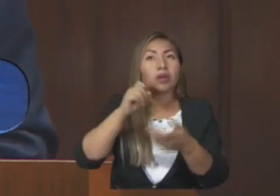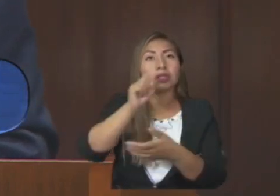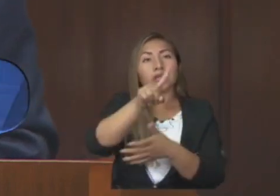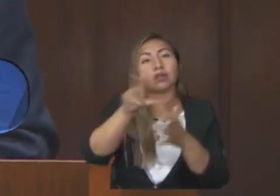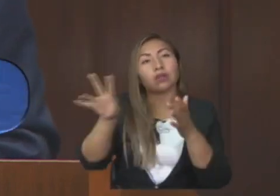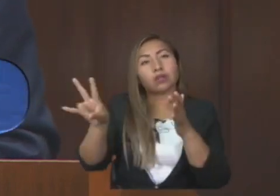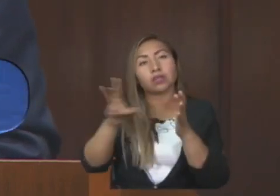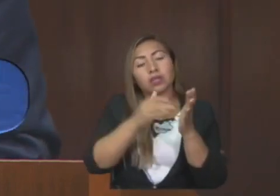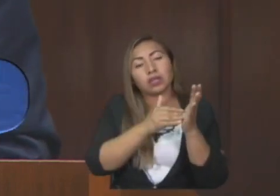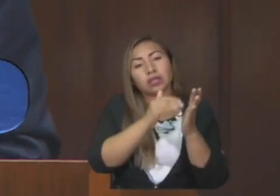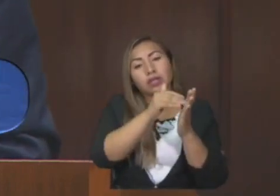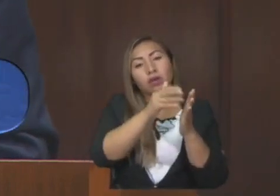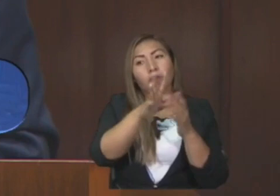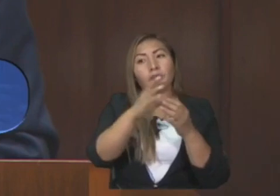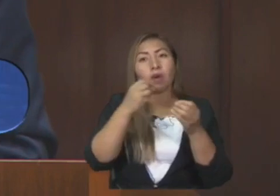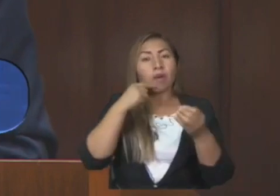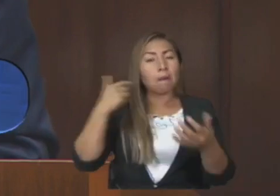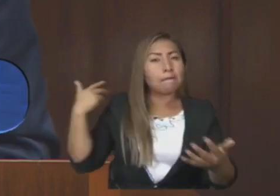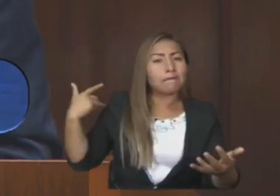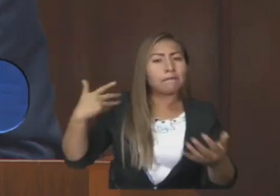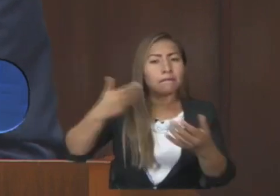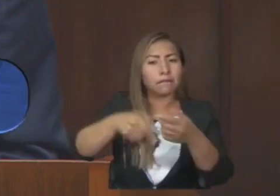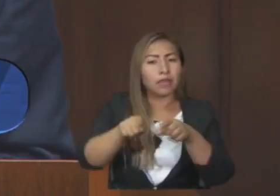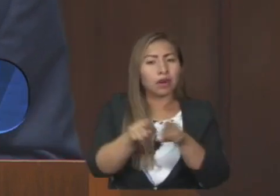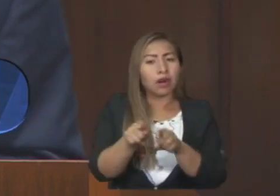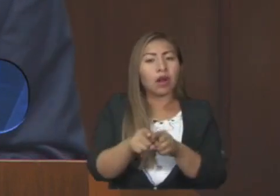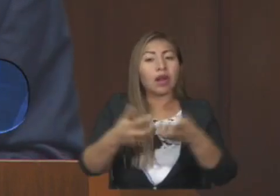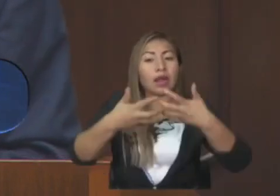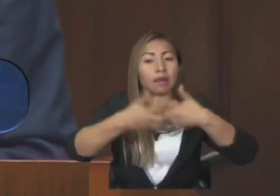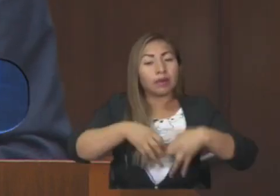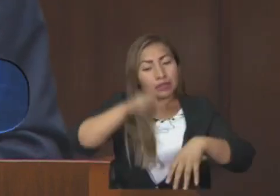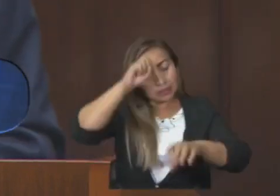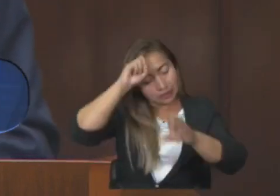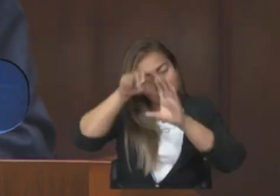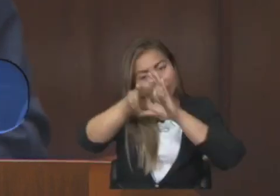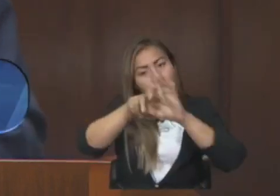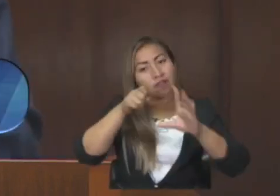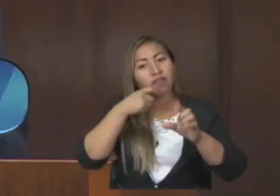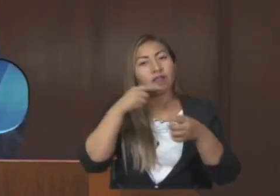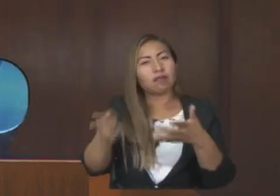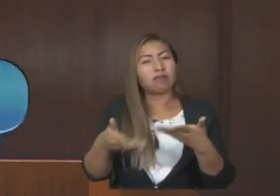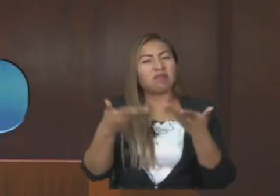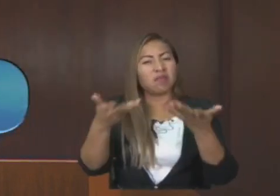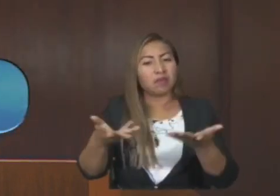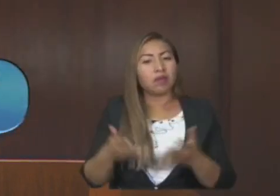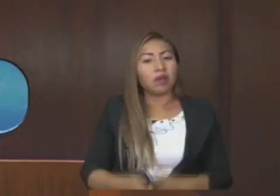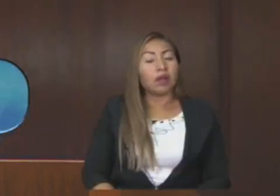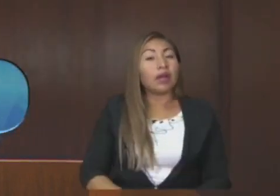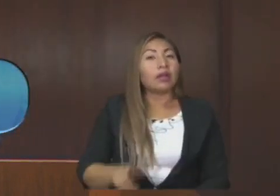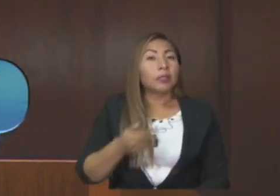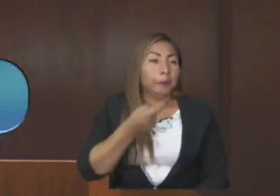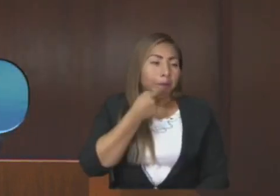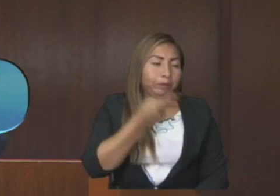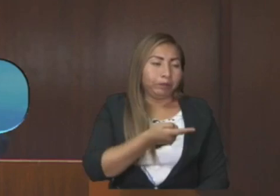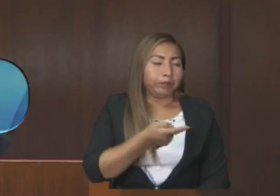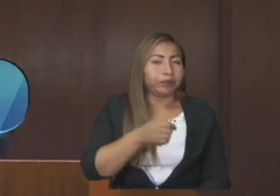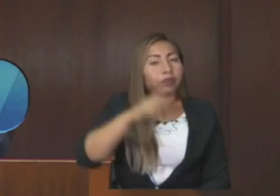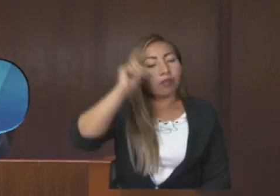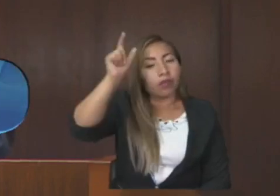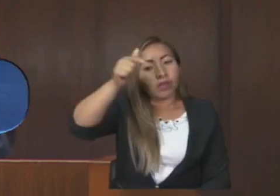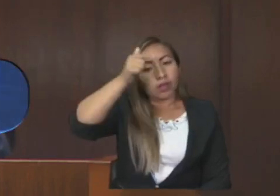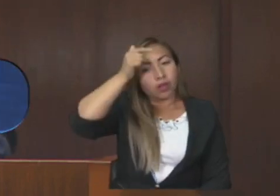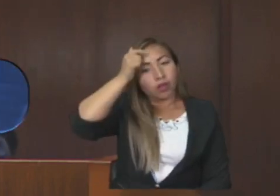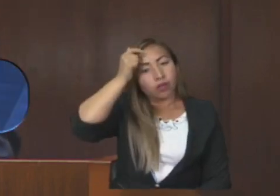de dólares como aporte obligatorio por parte de la empresa minera Panamá S.A.? El Gobierno Nacional, de